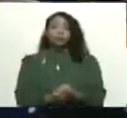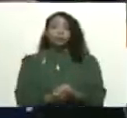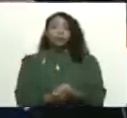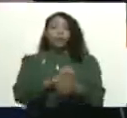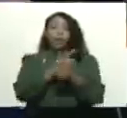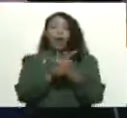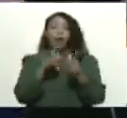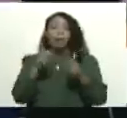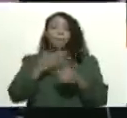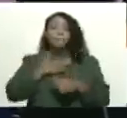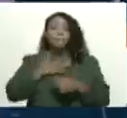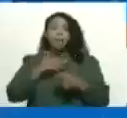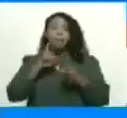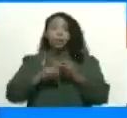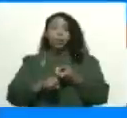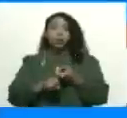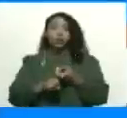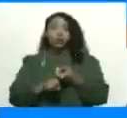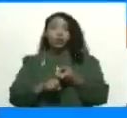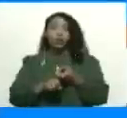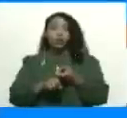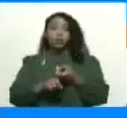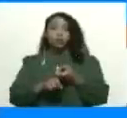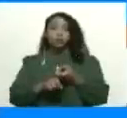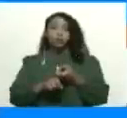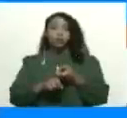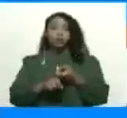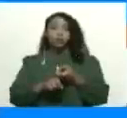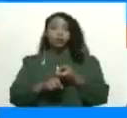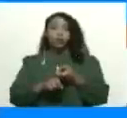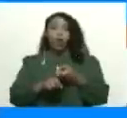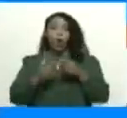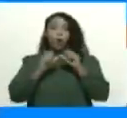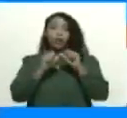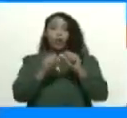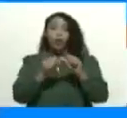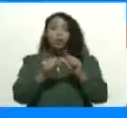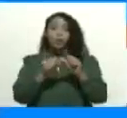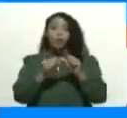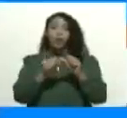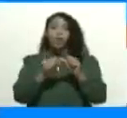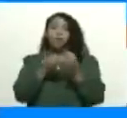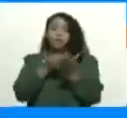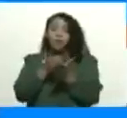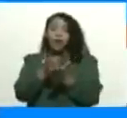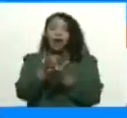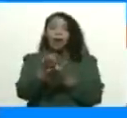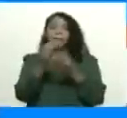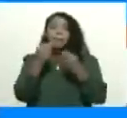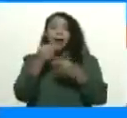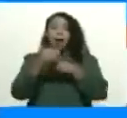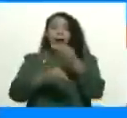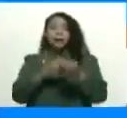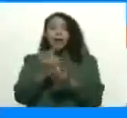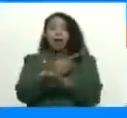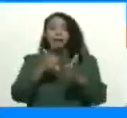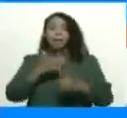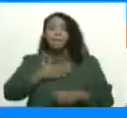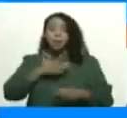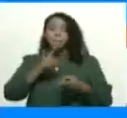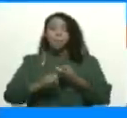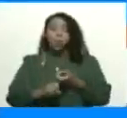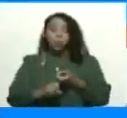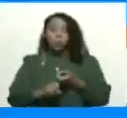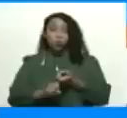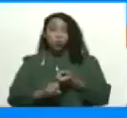a mi esposo Alex Saab. Nosotros seguiremos firme hasta lograr la liberación de mi esposo, hasta que mi esposo